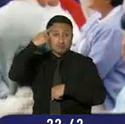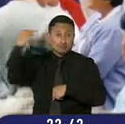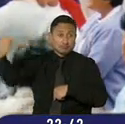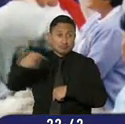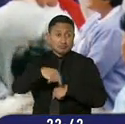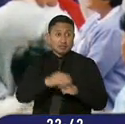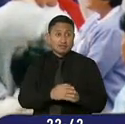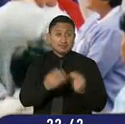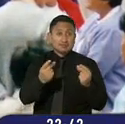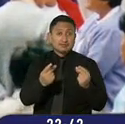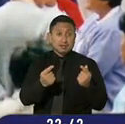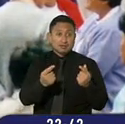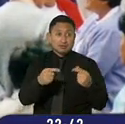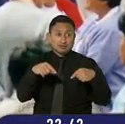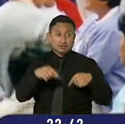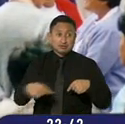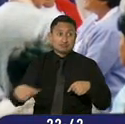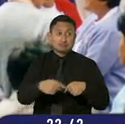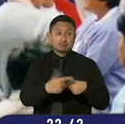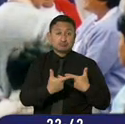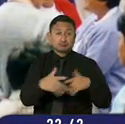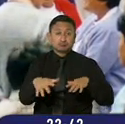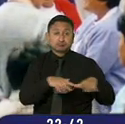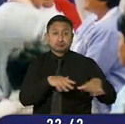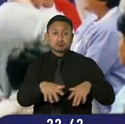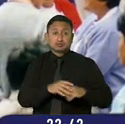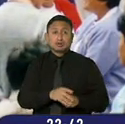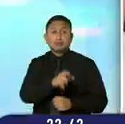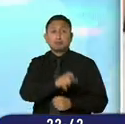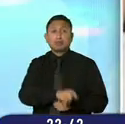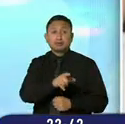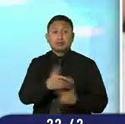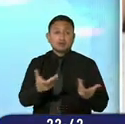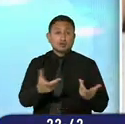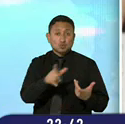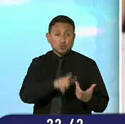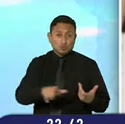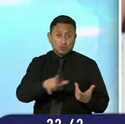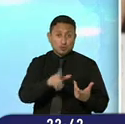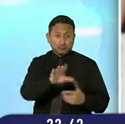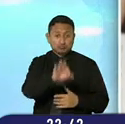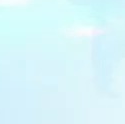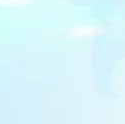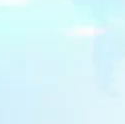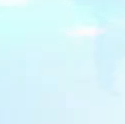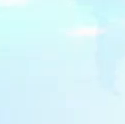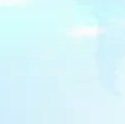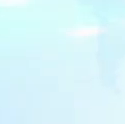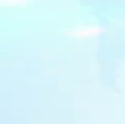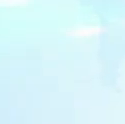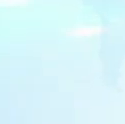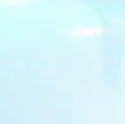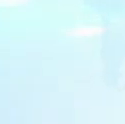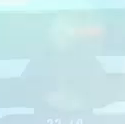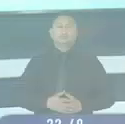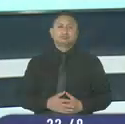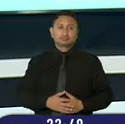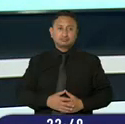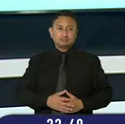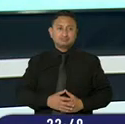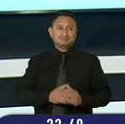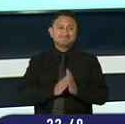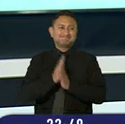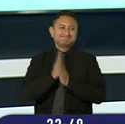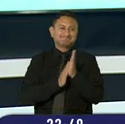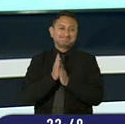brevedad posible las acciones para dar con el paradero de la víctima. Informó Marilyn Jaramillo.